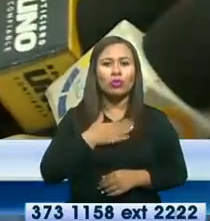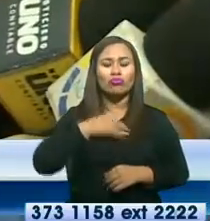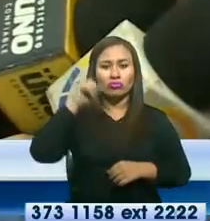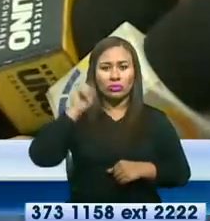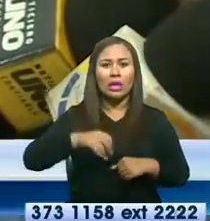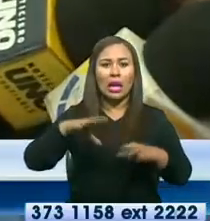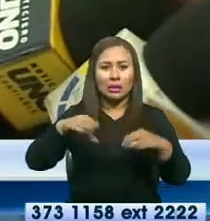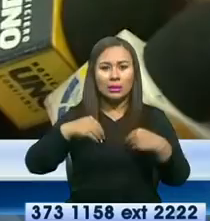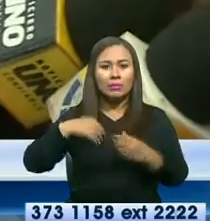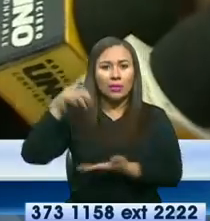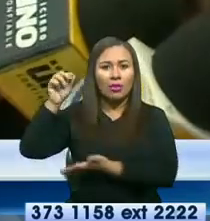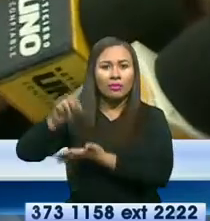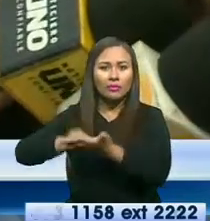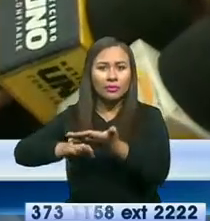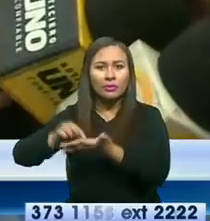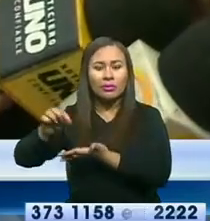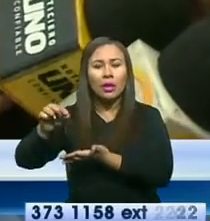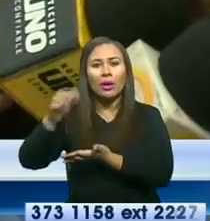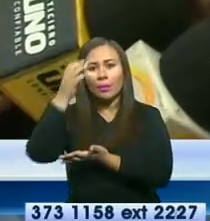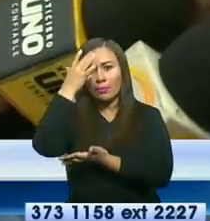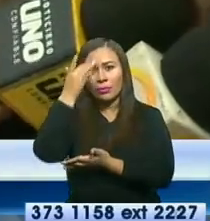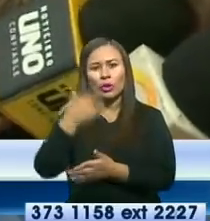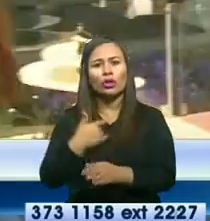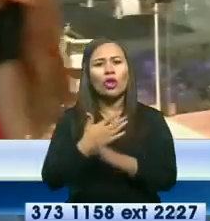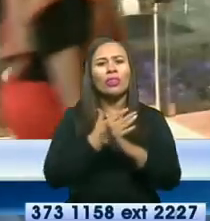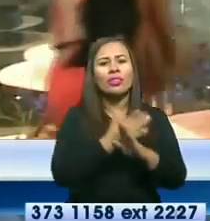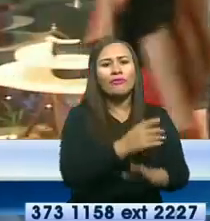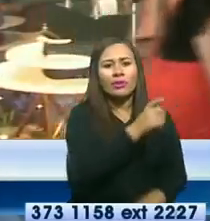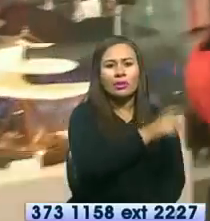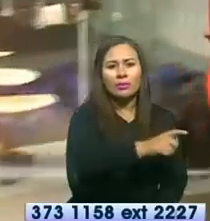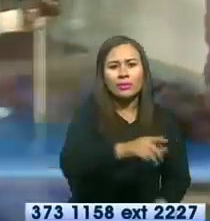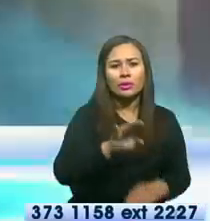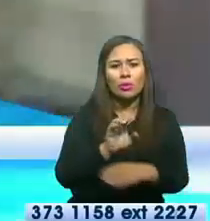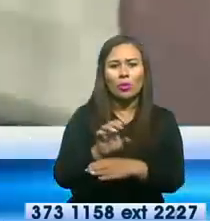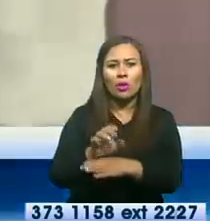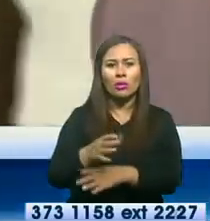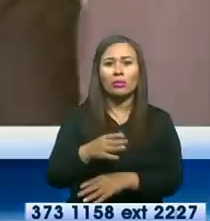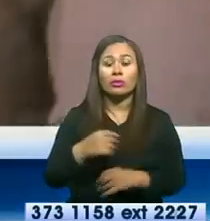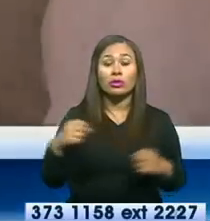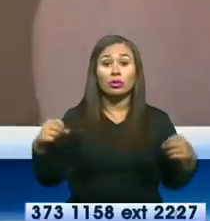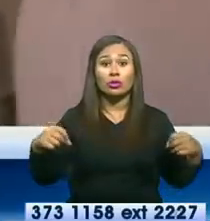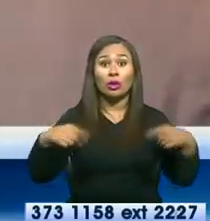es precisamente defensa a los ecuatorianos. Decisión que sorprendía a los